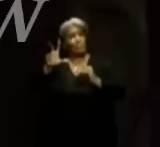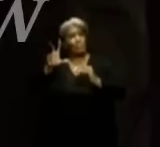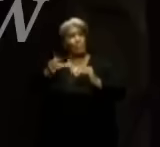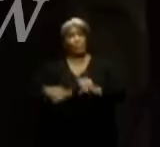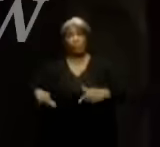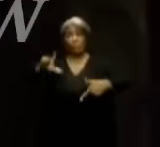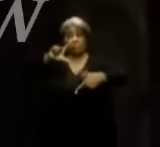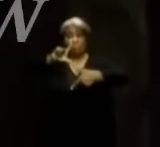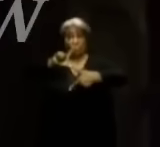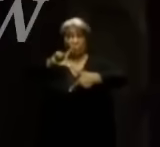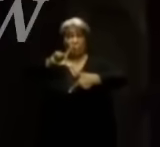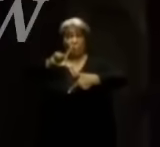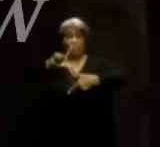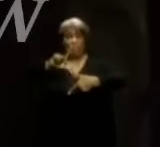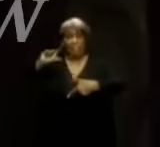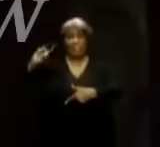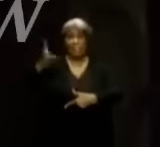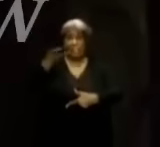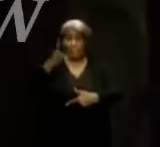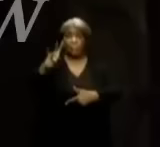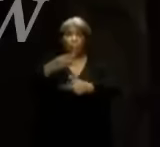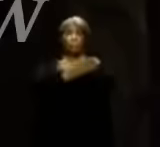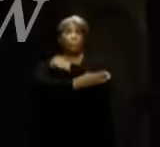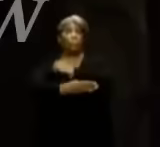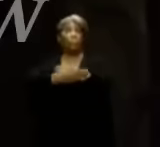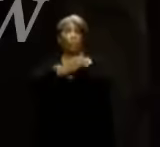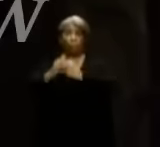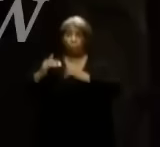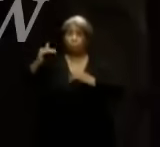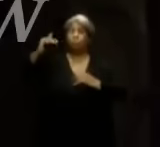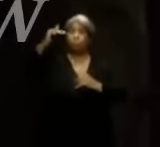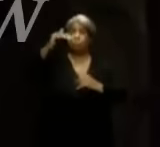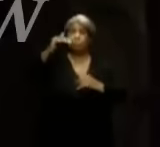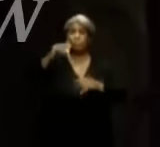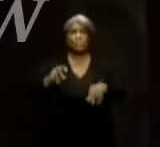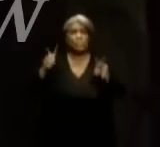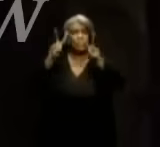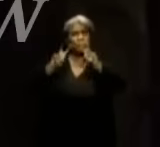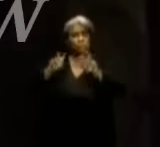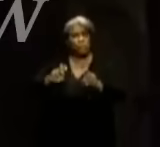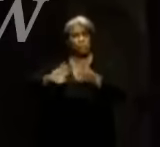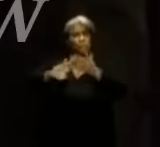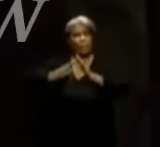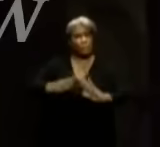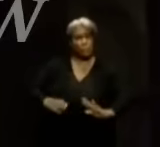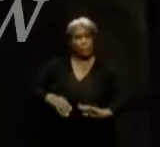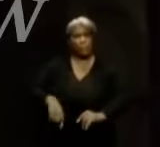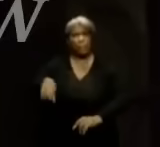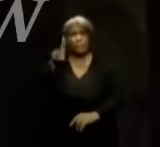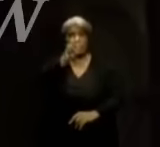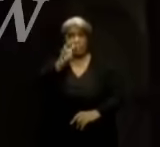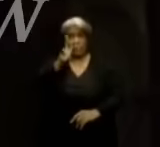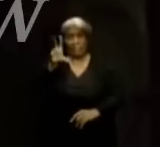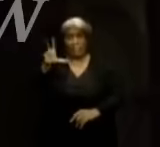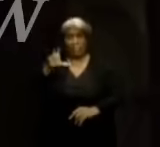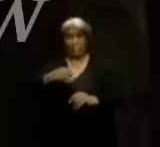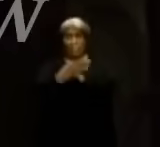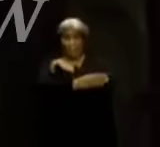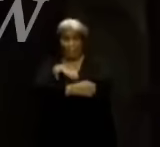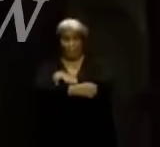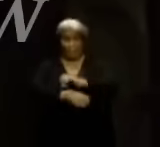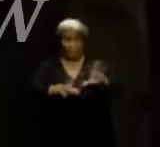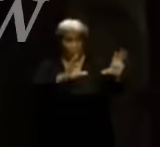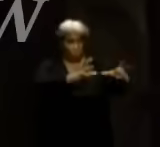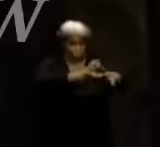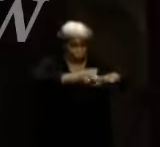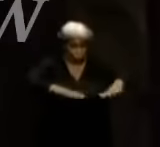en América Latina, y este estudio es realizado en 363 países, haciendo la